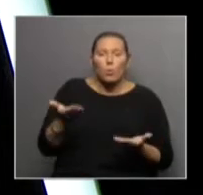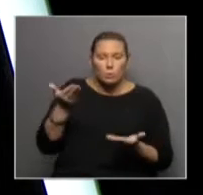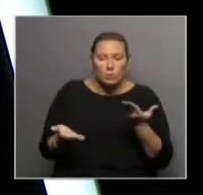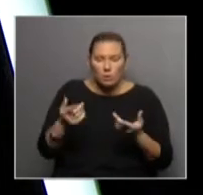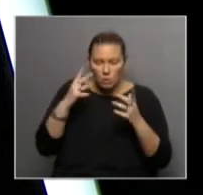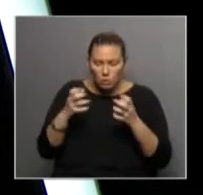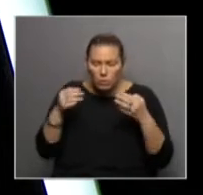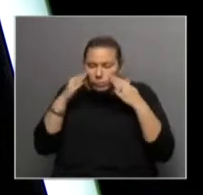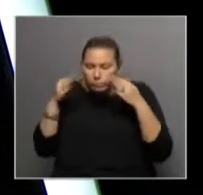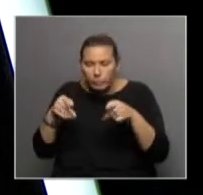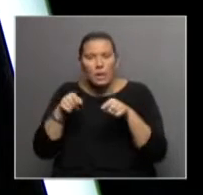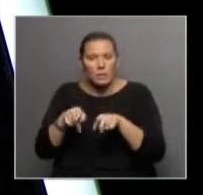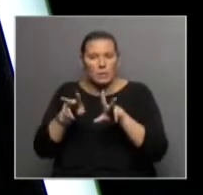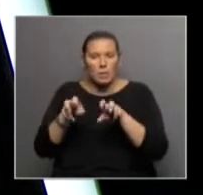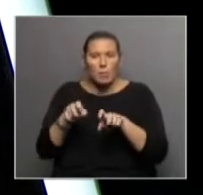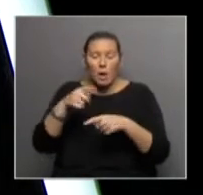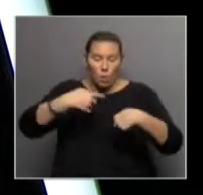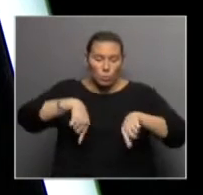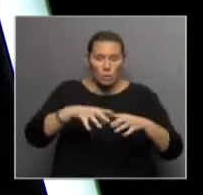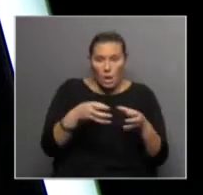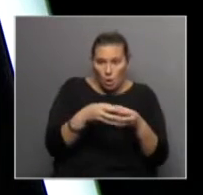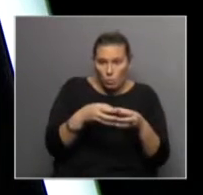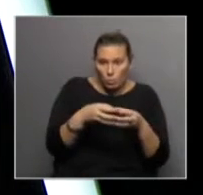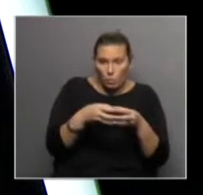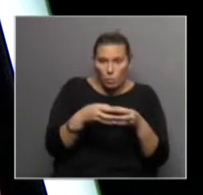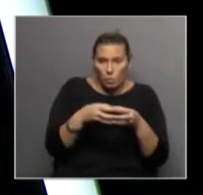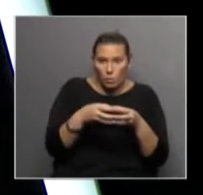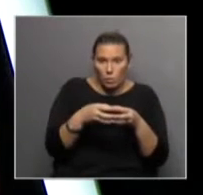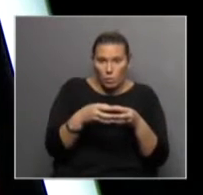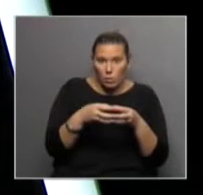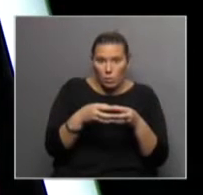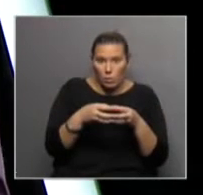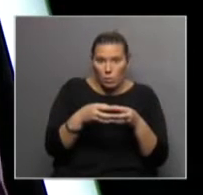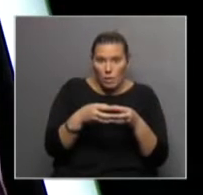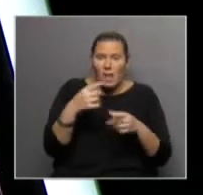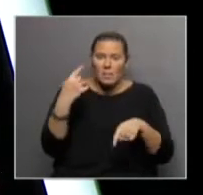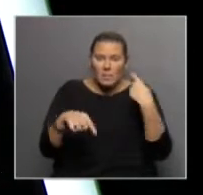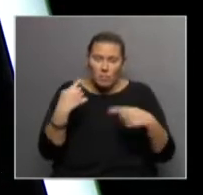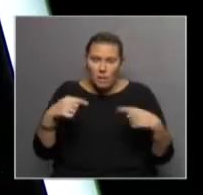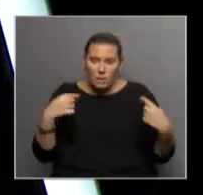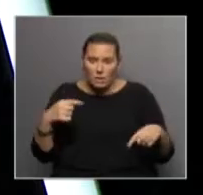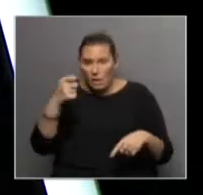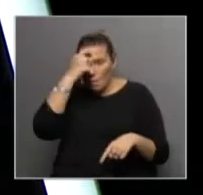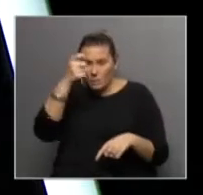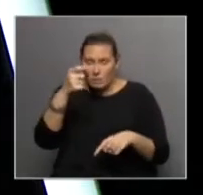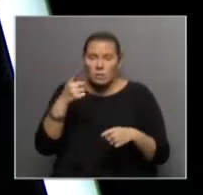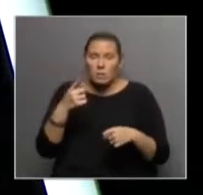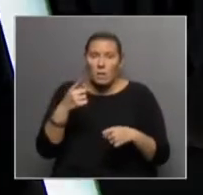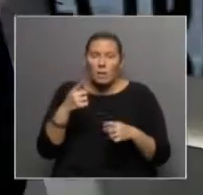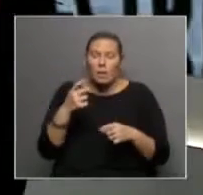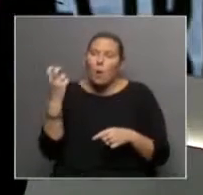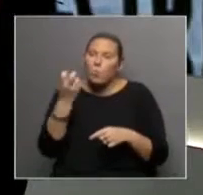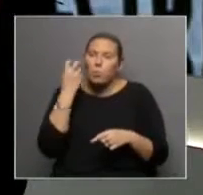quiero detener, porque en definitiva ustedes integran un equipo interdisciplinario que aborda